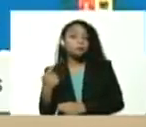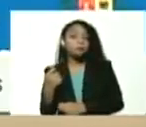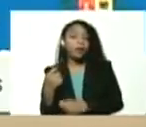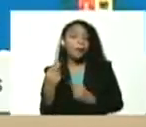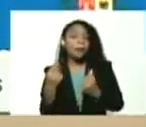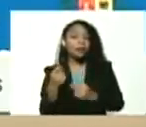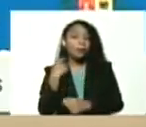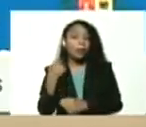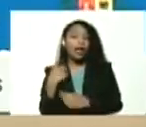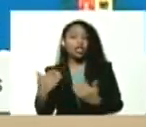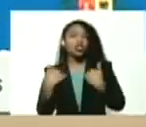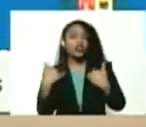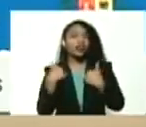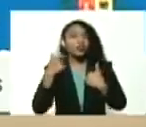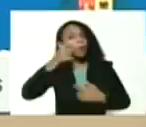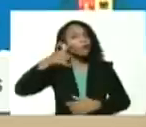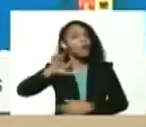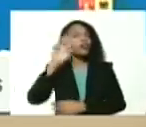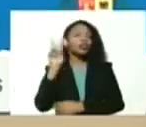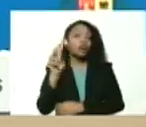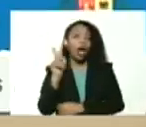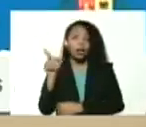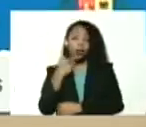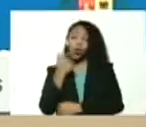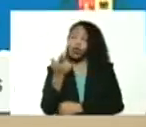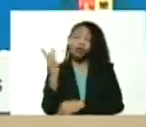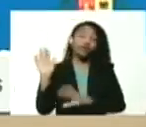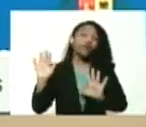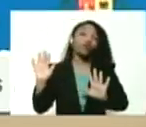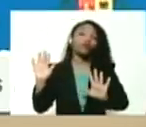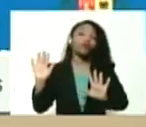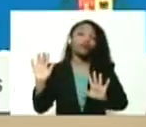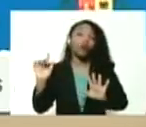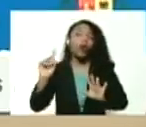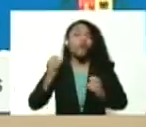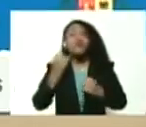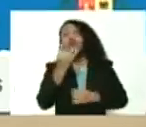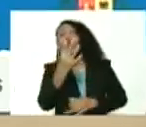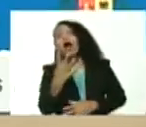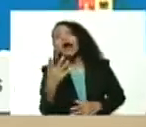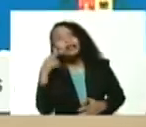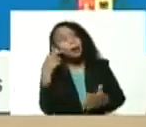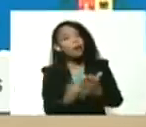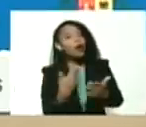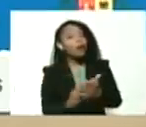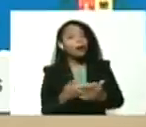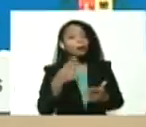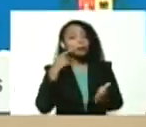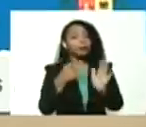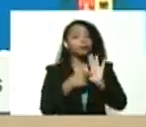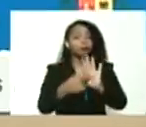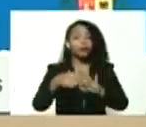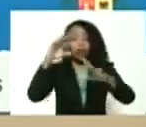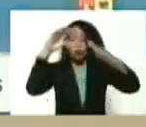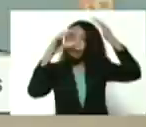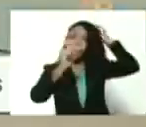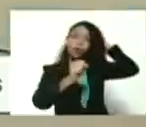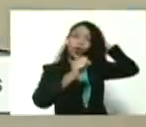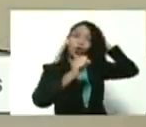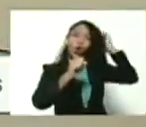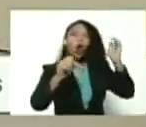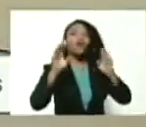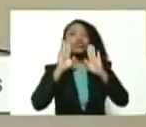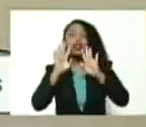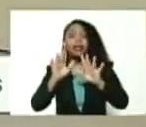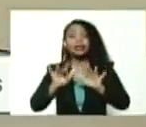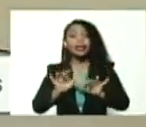el precio a pagar es el sufrimiento del pueblo de Venezuela, así lo han declarado. ¿Cuántas pruebas ha presentado el canciller? Confesiones de su